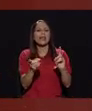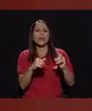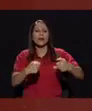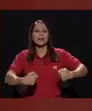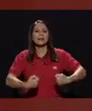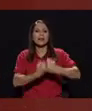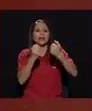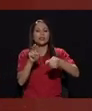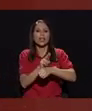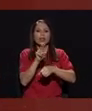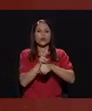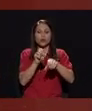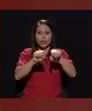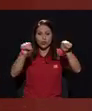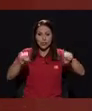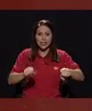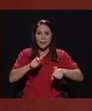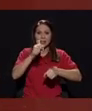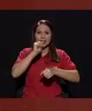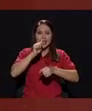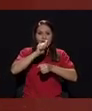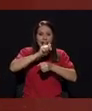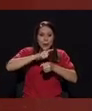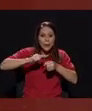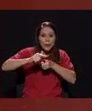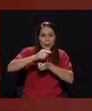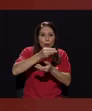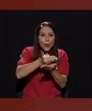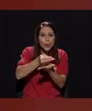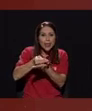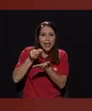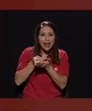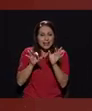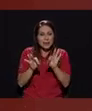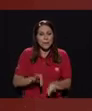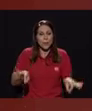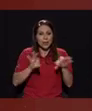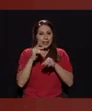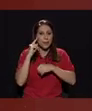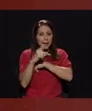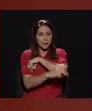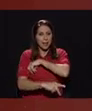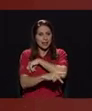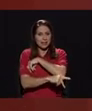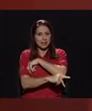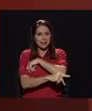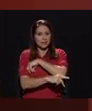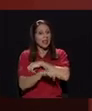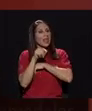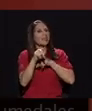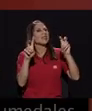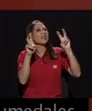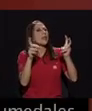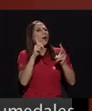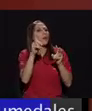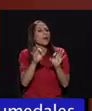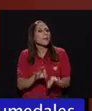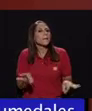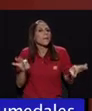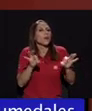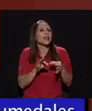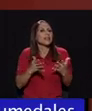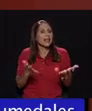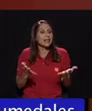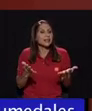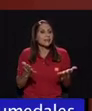el uso de los ecosistemas humedales que son de gran importancia para el país. Una de las importancias que tiene este tema es